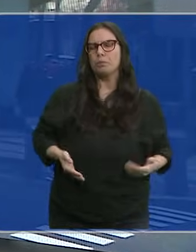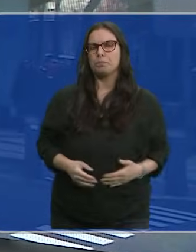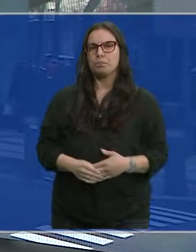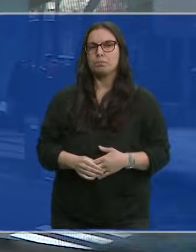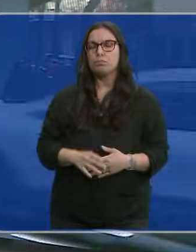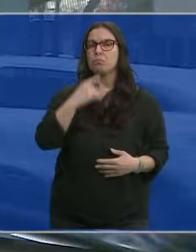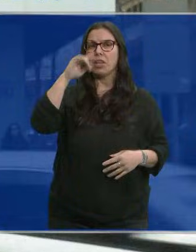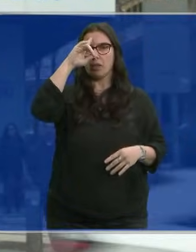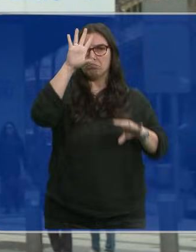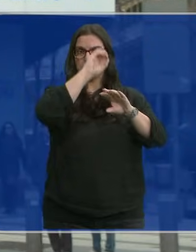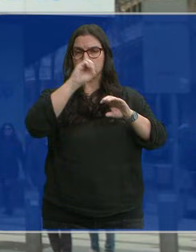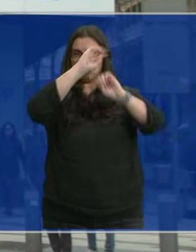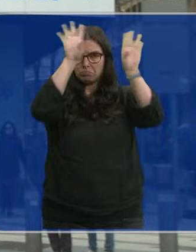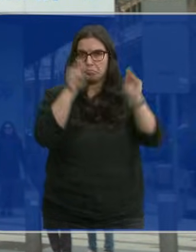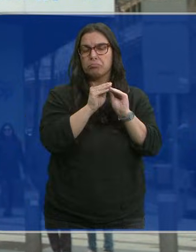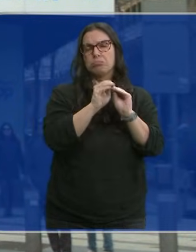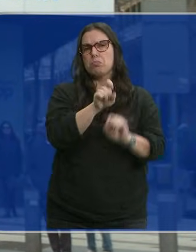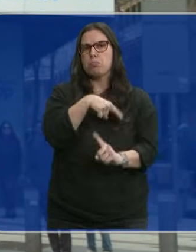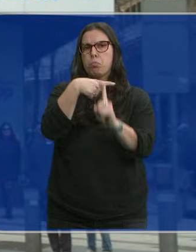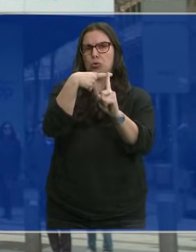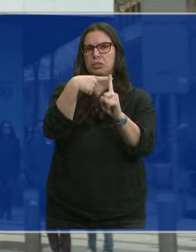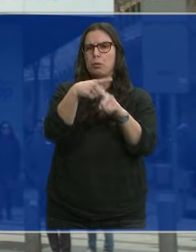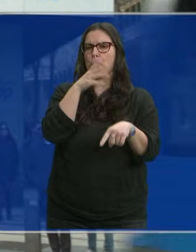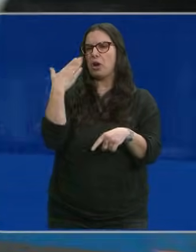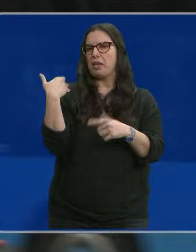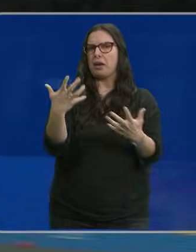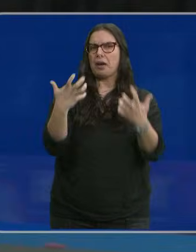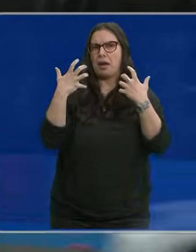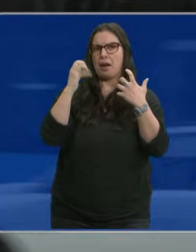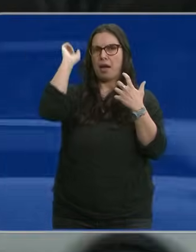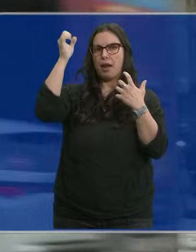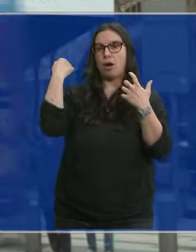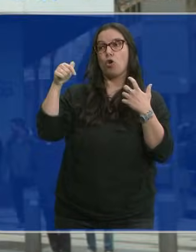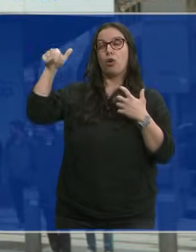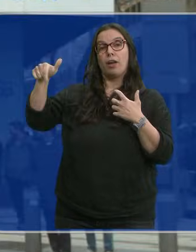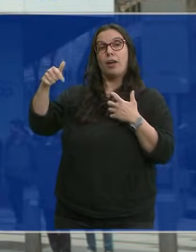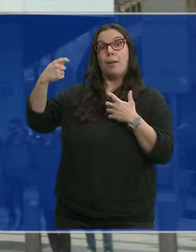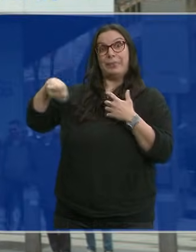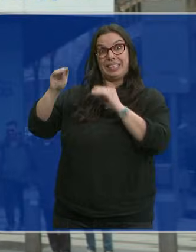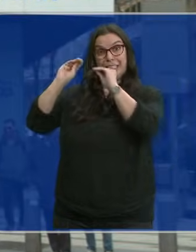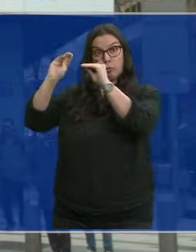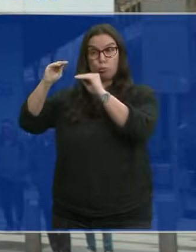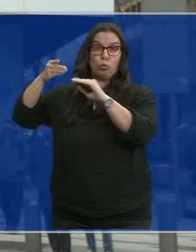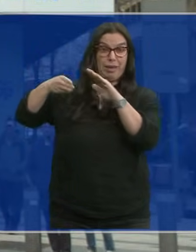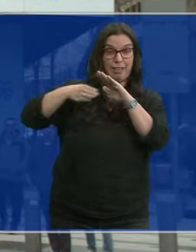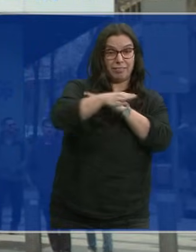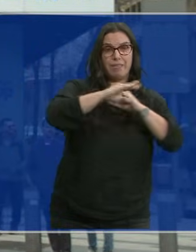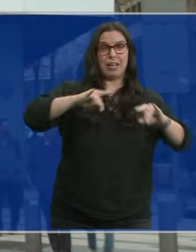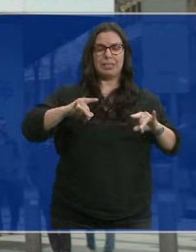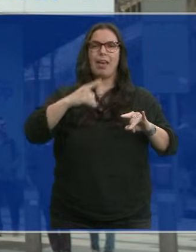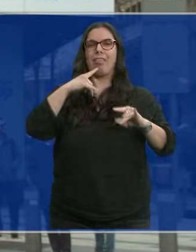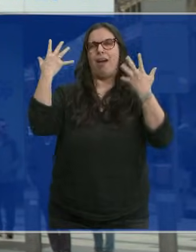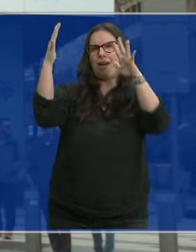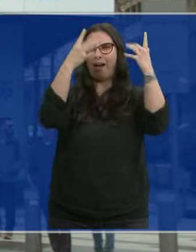Una valoración positiva la que ofrecen desde la sede del Partido Popular. Tras su victoria de ayer, Azcón era recibido a su entrada a Génova 13 con aplausos, con música